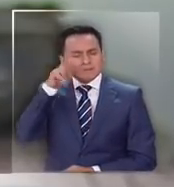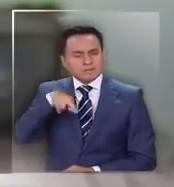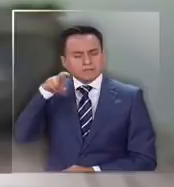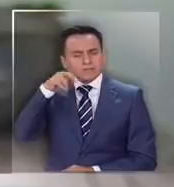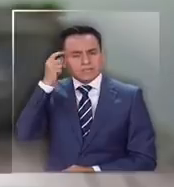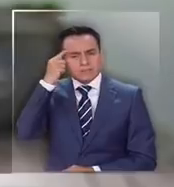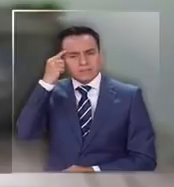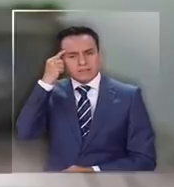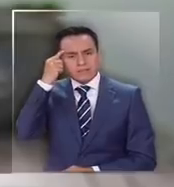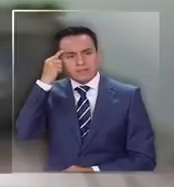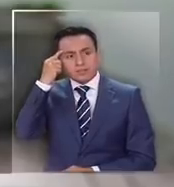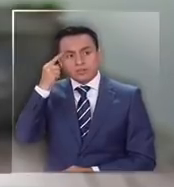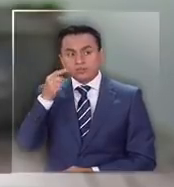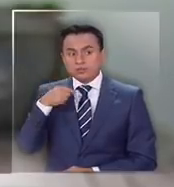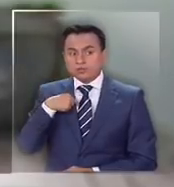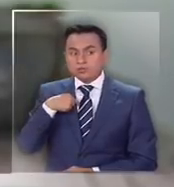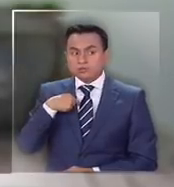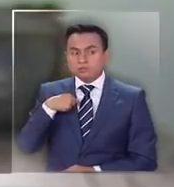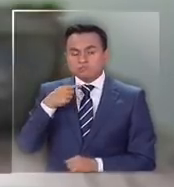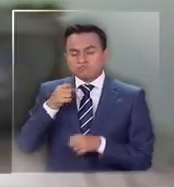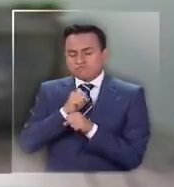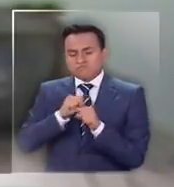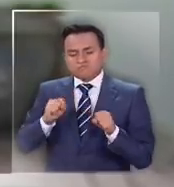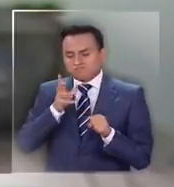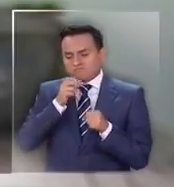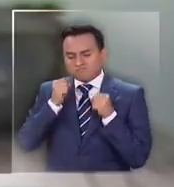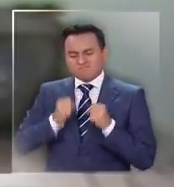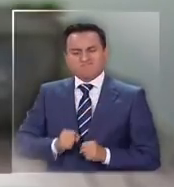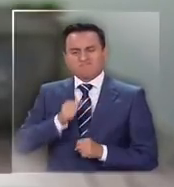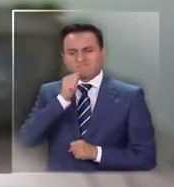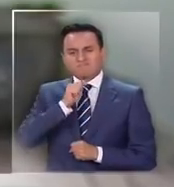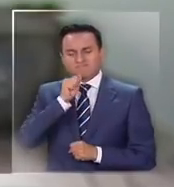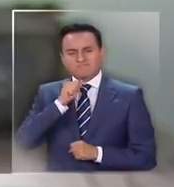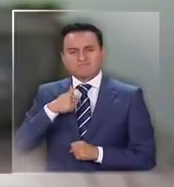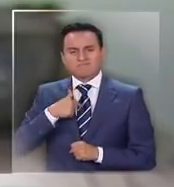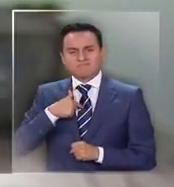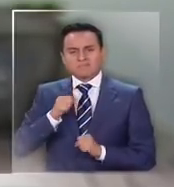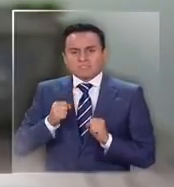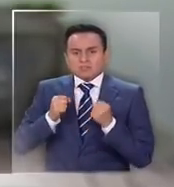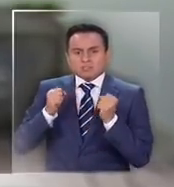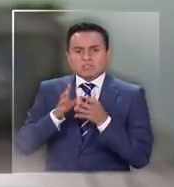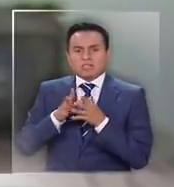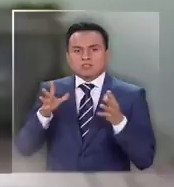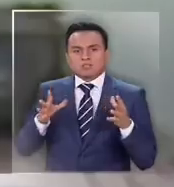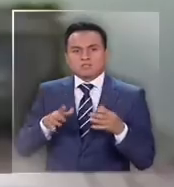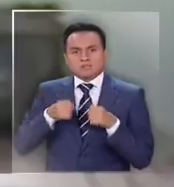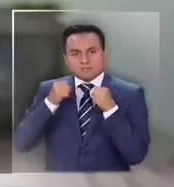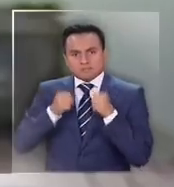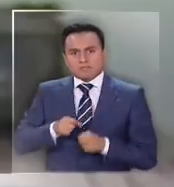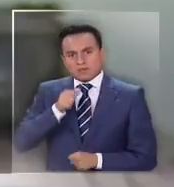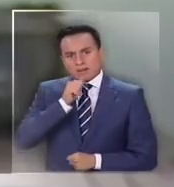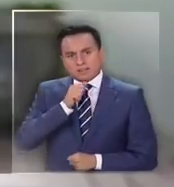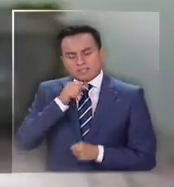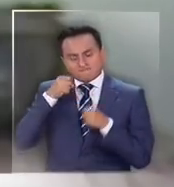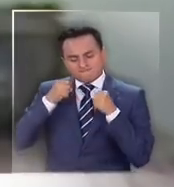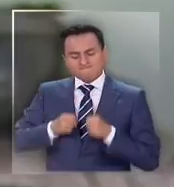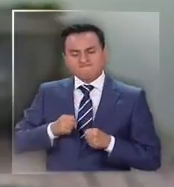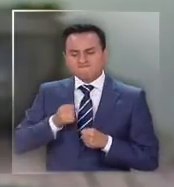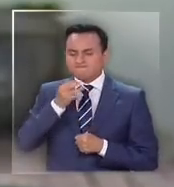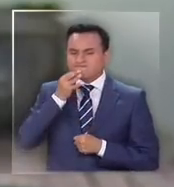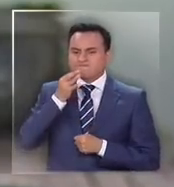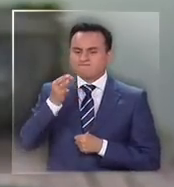en la mente. Y yo no tenía la capacidad, y eso es lo que yo te decía que me angustia tanto, no tenía la capacidad de